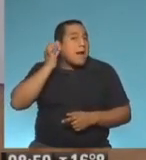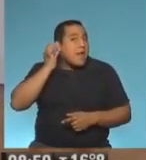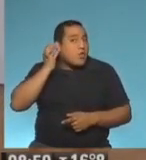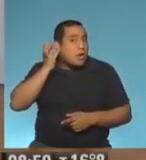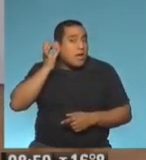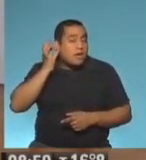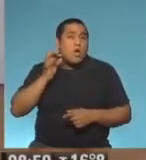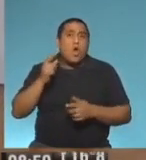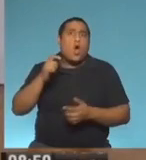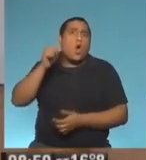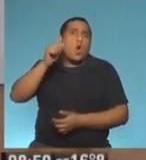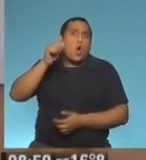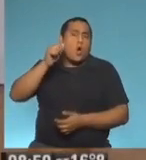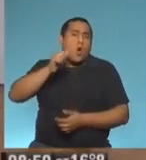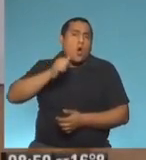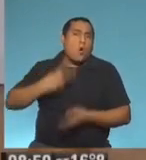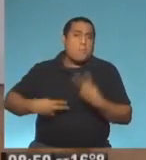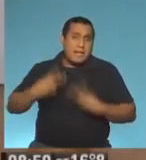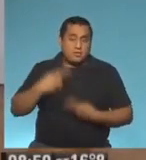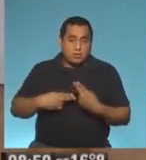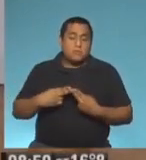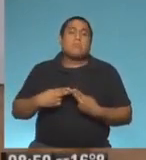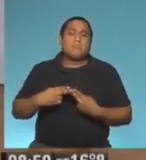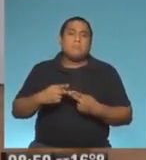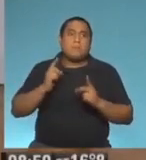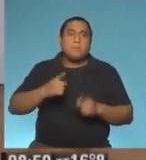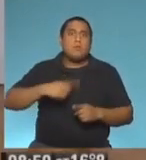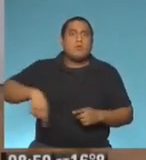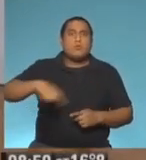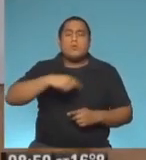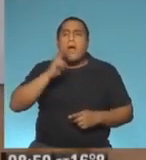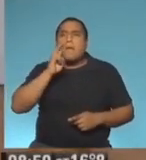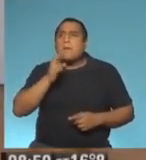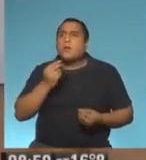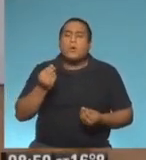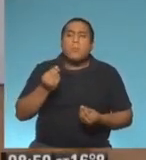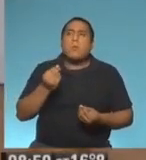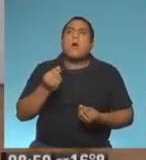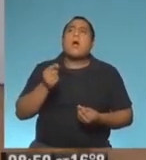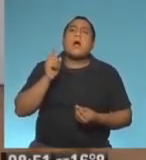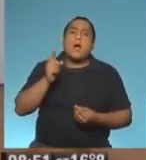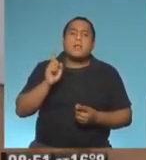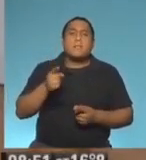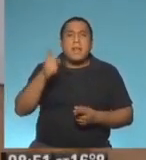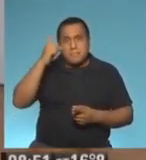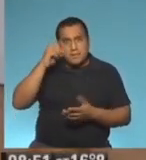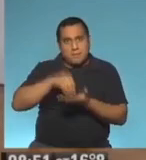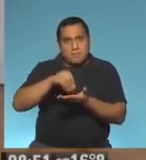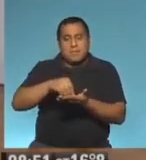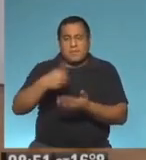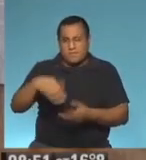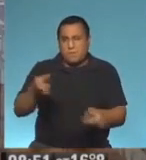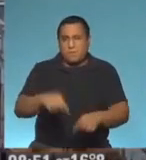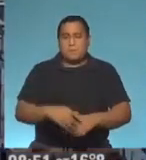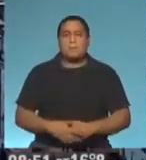esa operación que también nos pone a nosotros frente a una posibilidad de incorporar más conocimiento